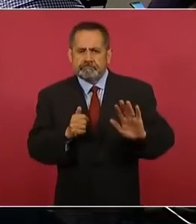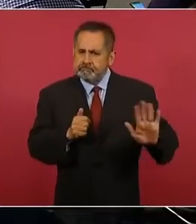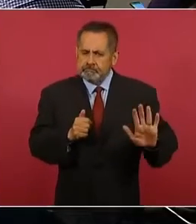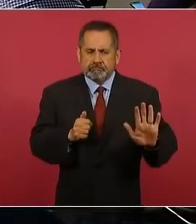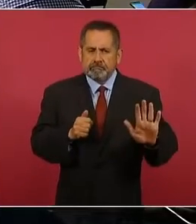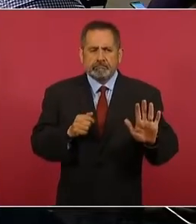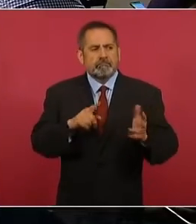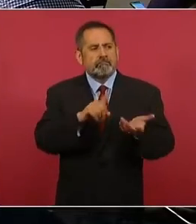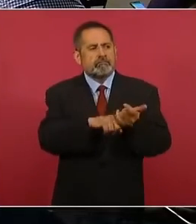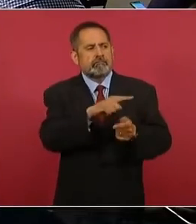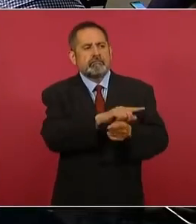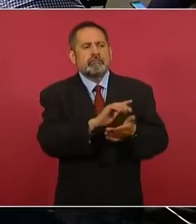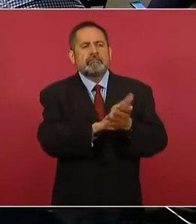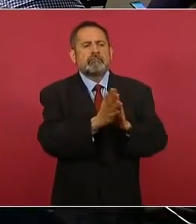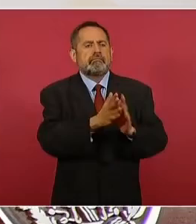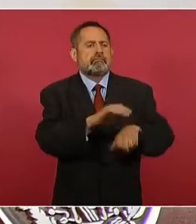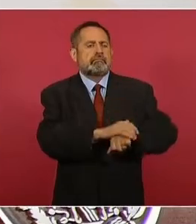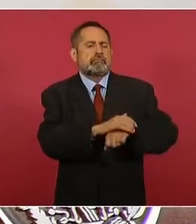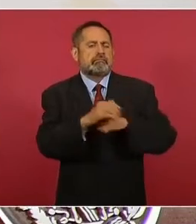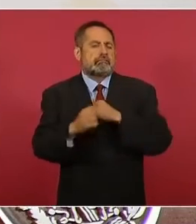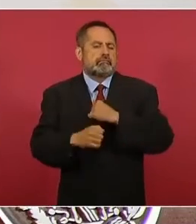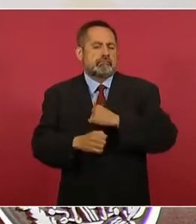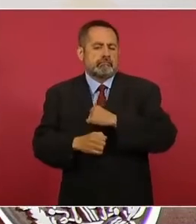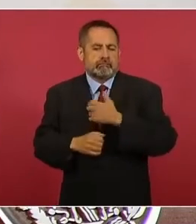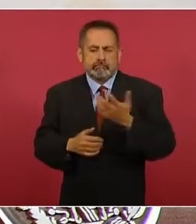donde tiene amigos esta señora. Hay